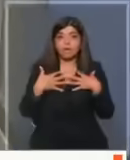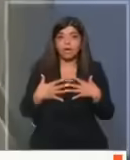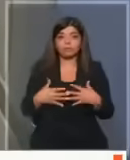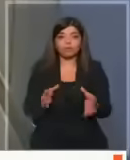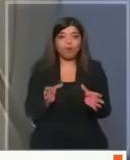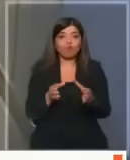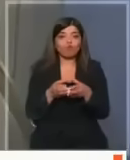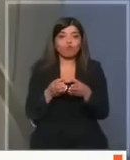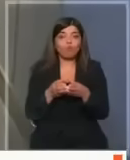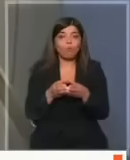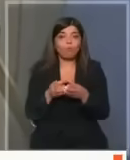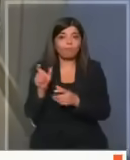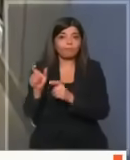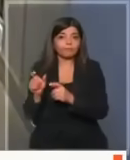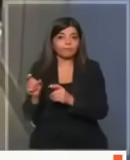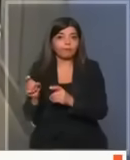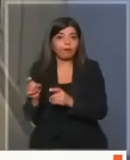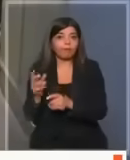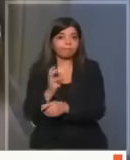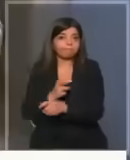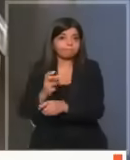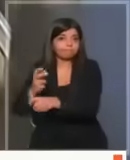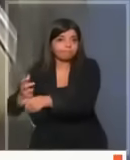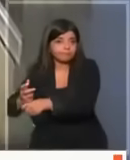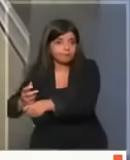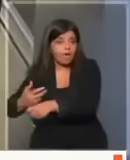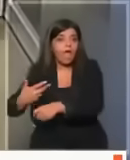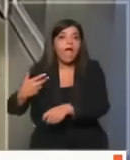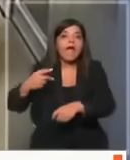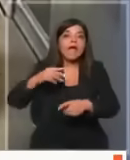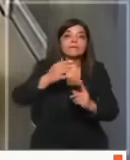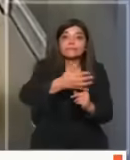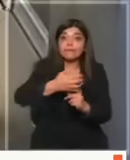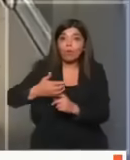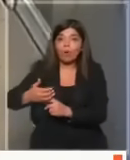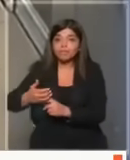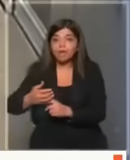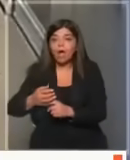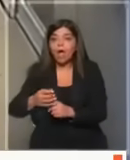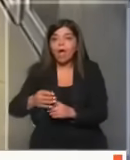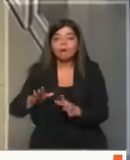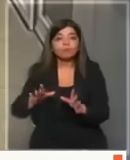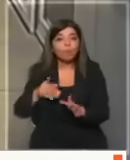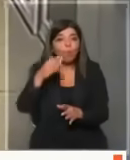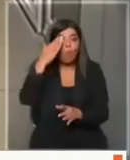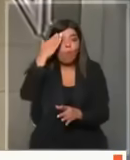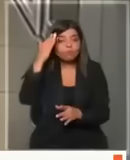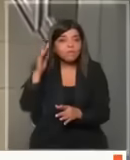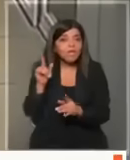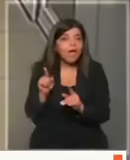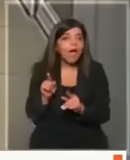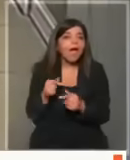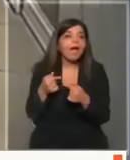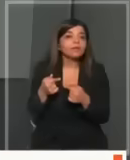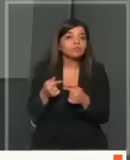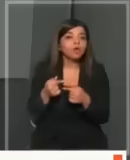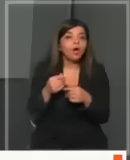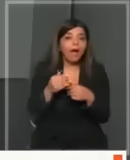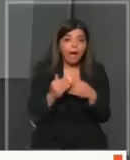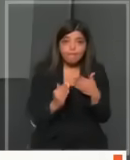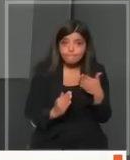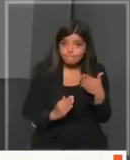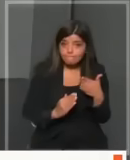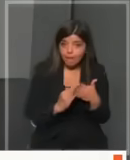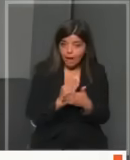grupo de secuestradores. Lo que pareciera ser un día normal como cualquier otro, en rigor, son los primeros pasos